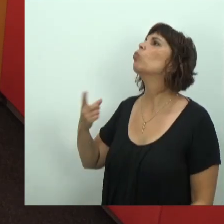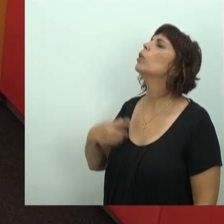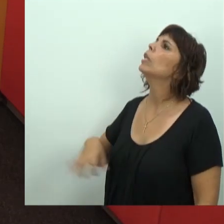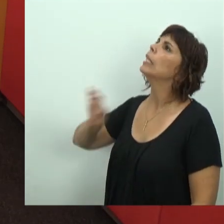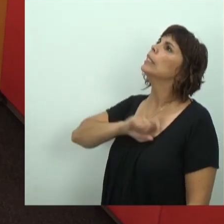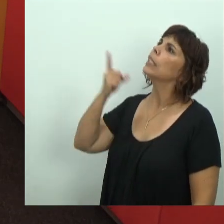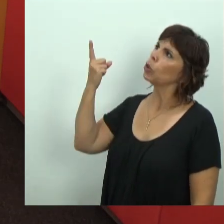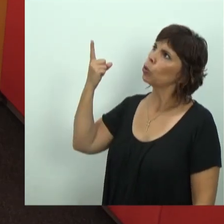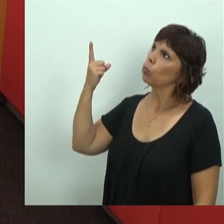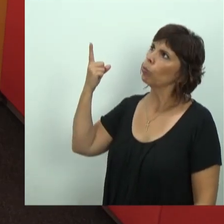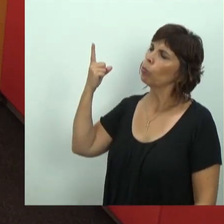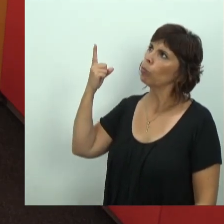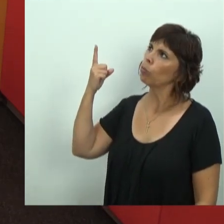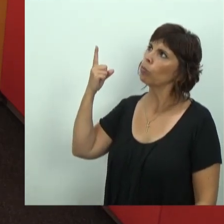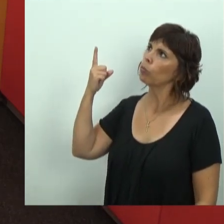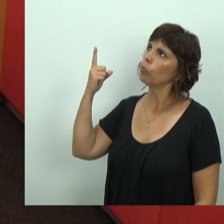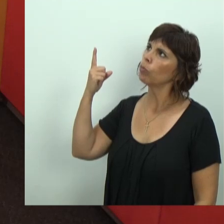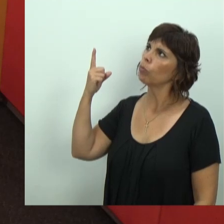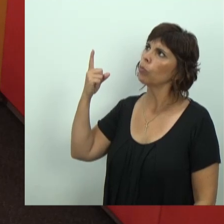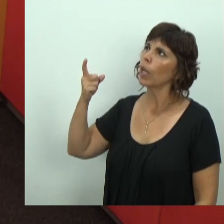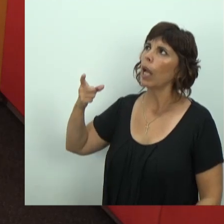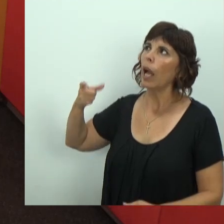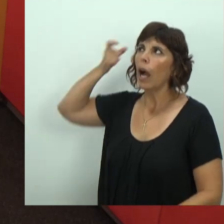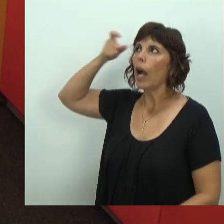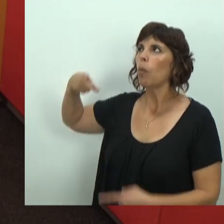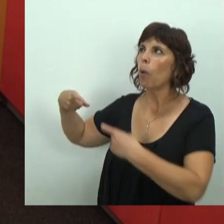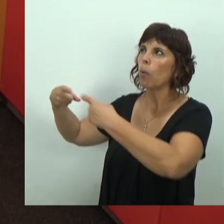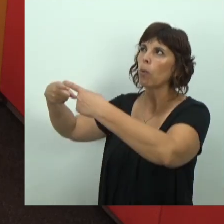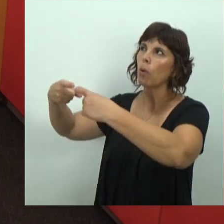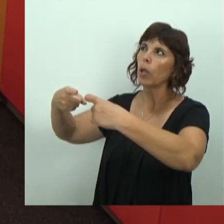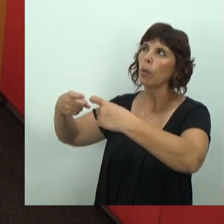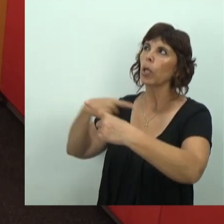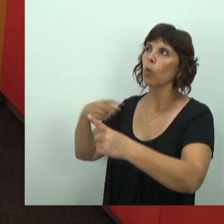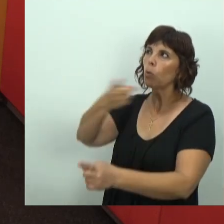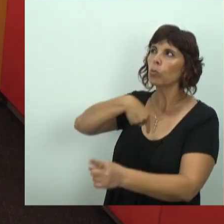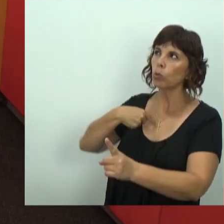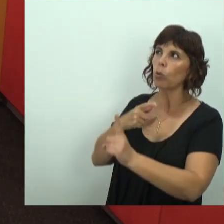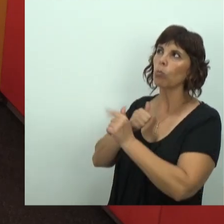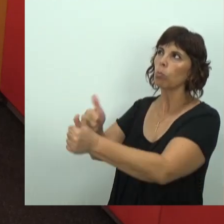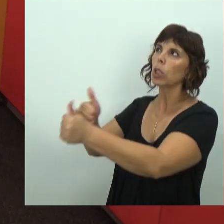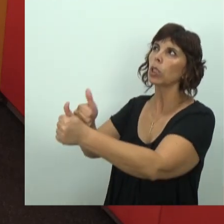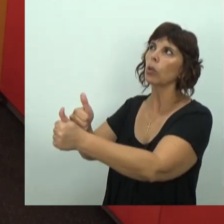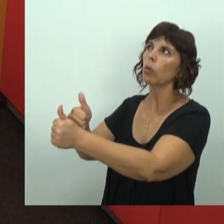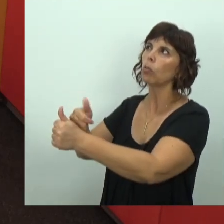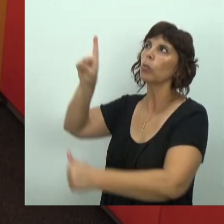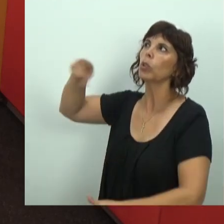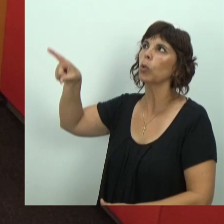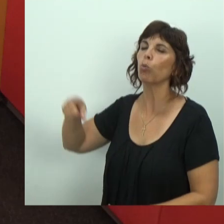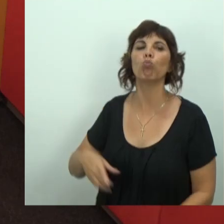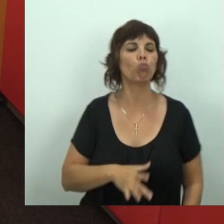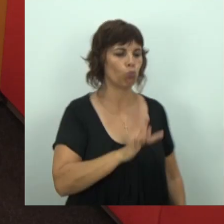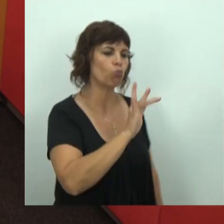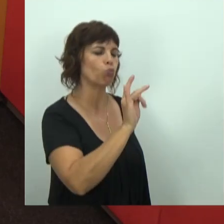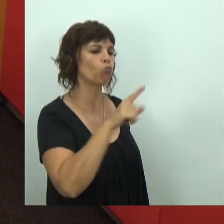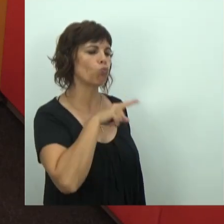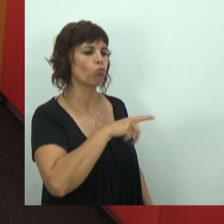aquí a los amalequitas? Y el Señor dijo, sí, persíguelos.